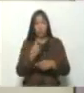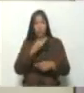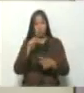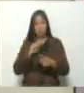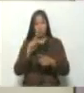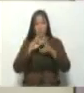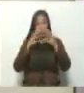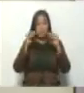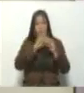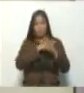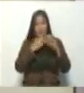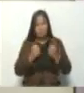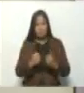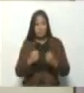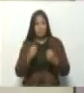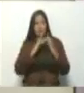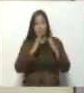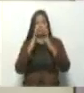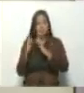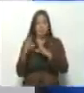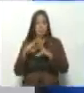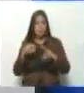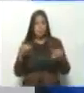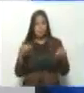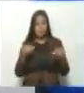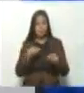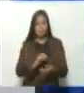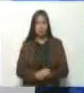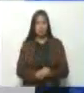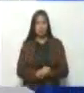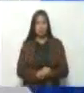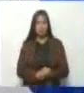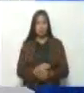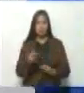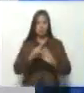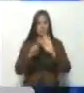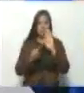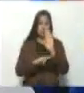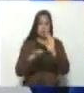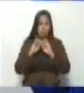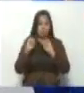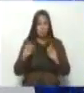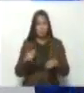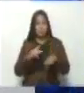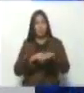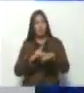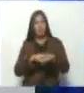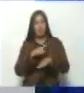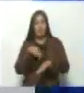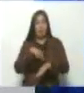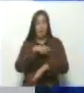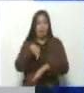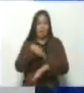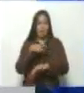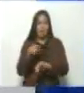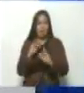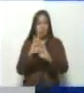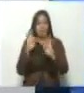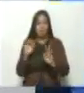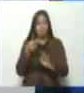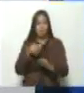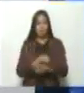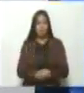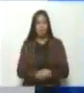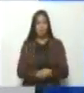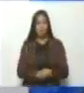todo el fortalecimiento de la organización territorial para el cumplimiento de los horarios y promover una de las instancias